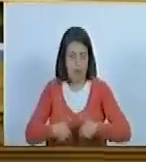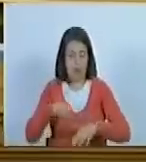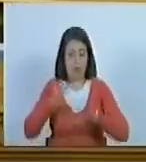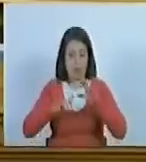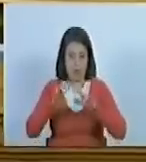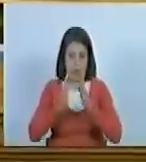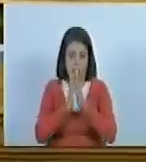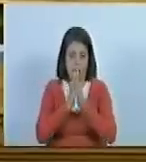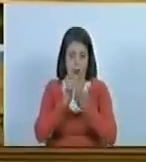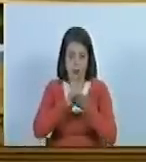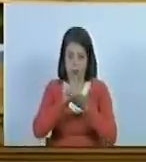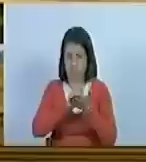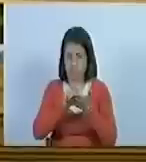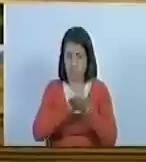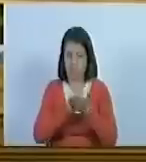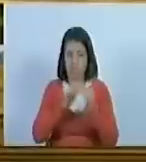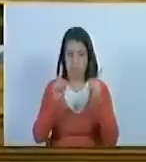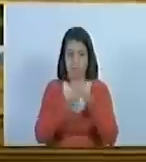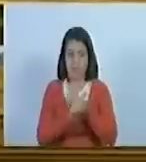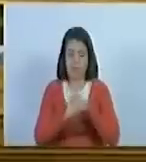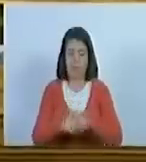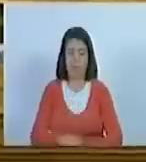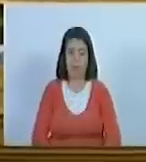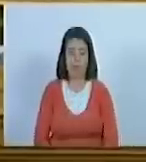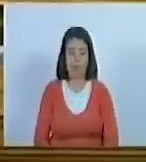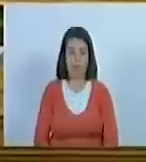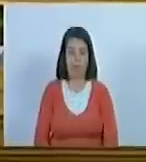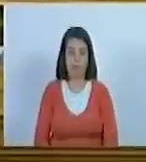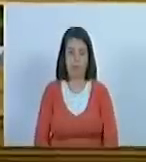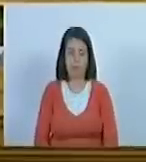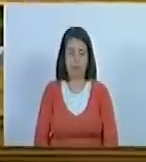secretario. Parece que nos los tachen.